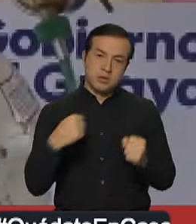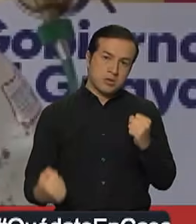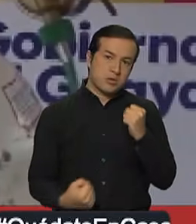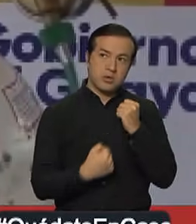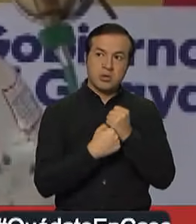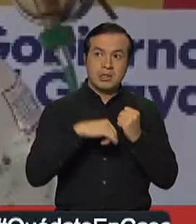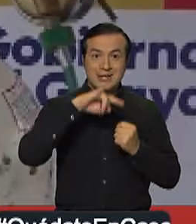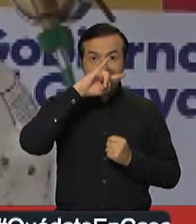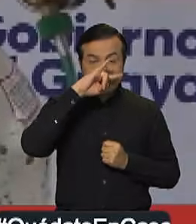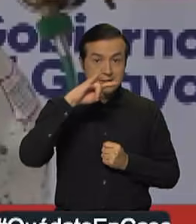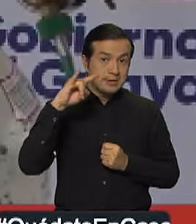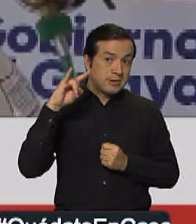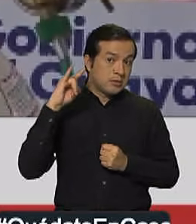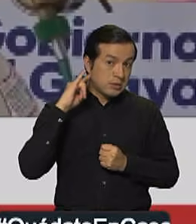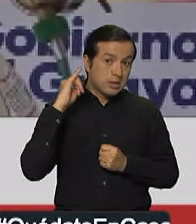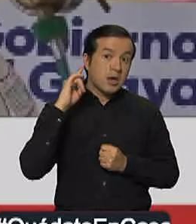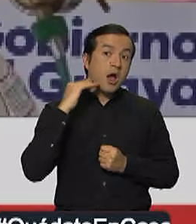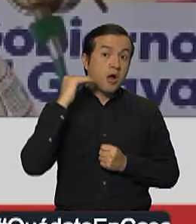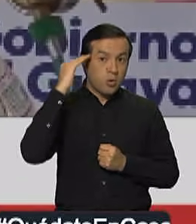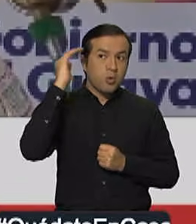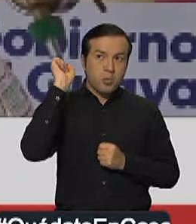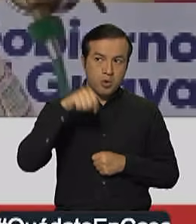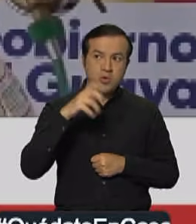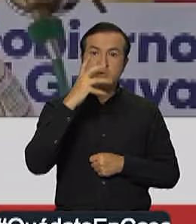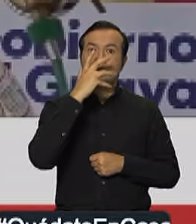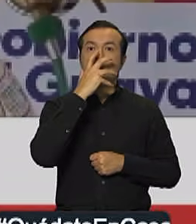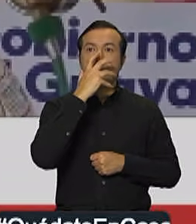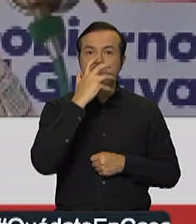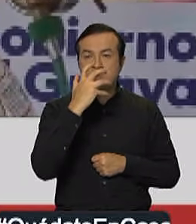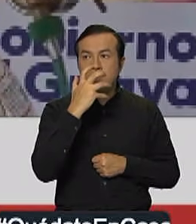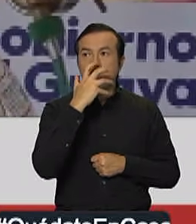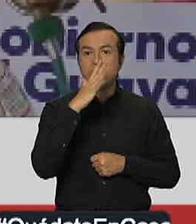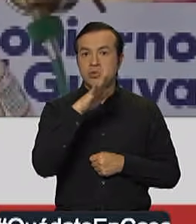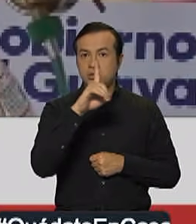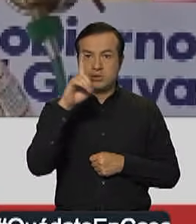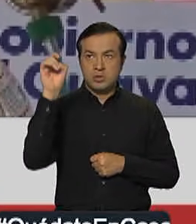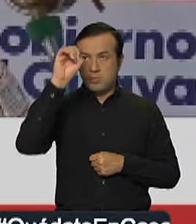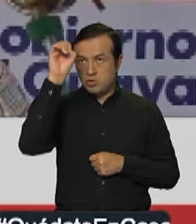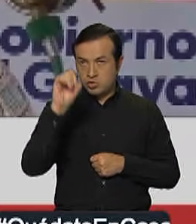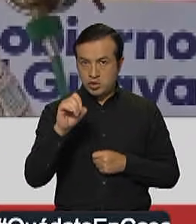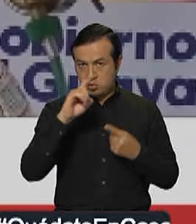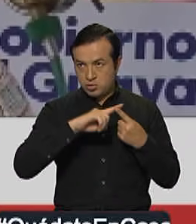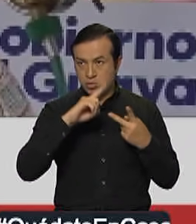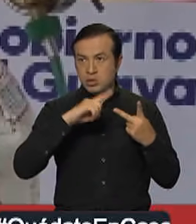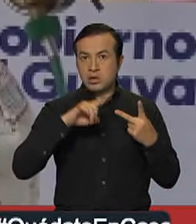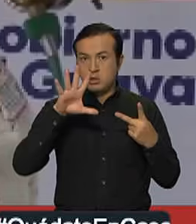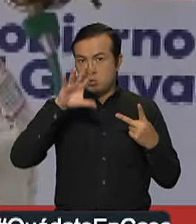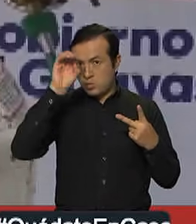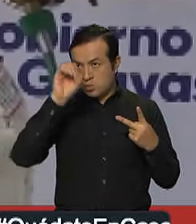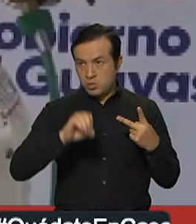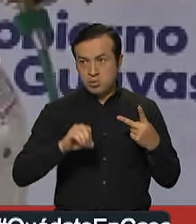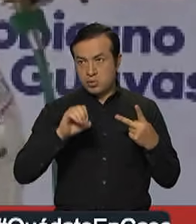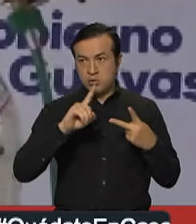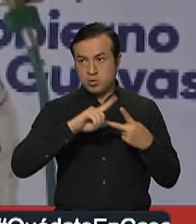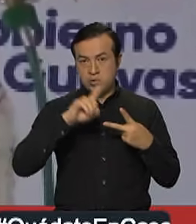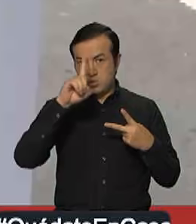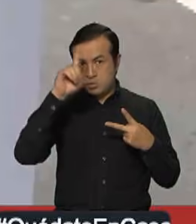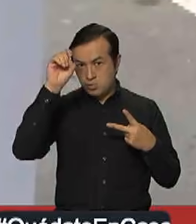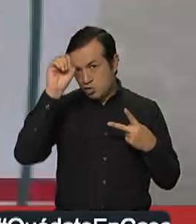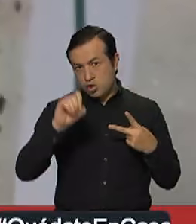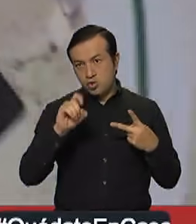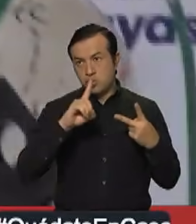niños y para adultos, ¿no? Tiene oxigenación de 100% y 50%, que es la fracción inspirada de